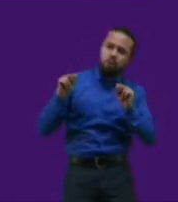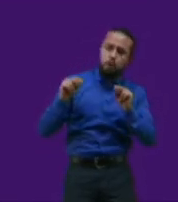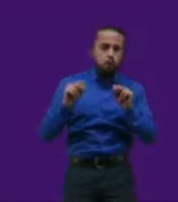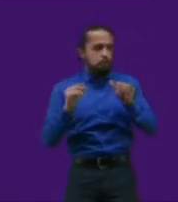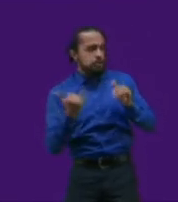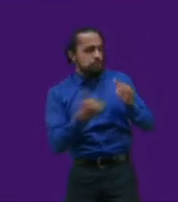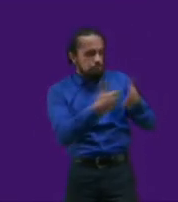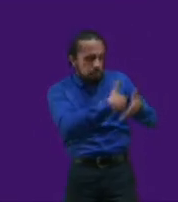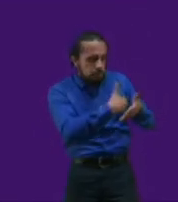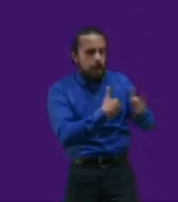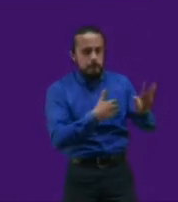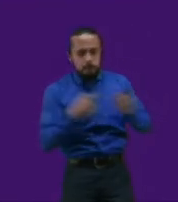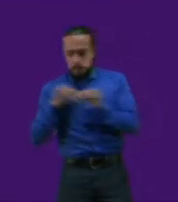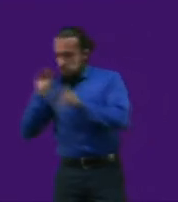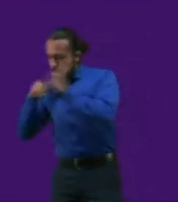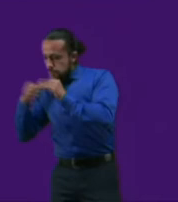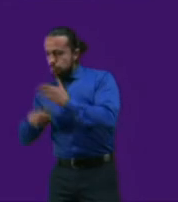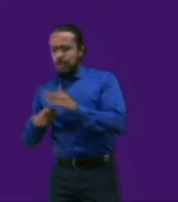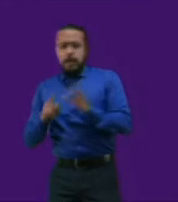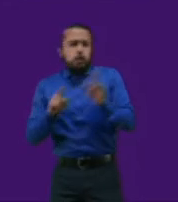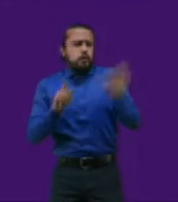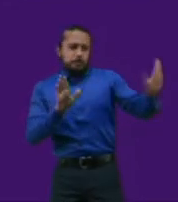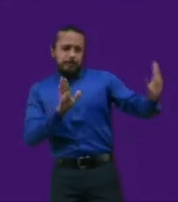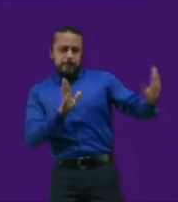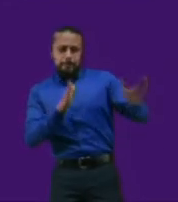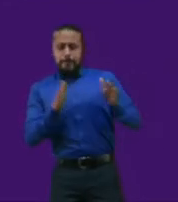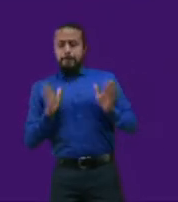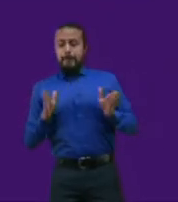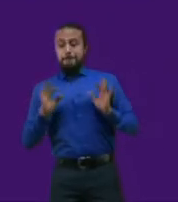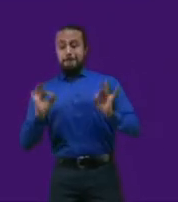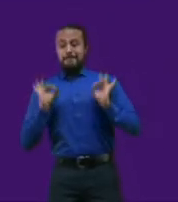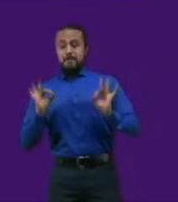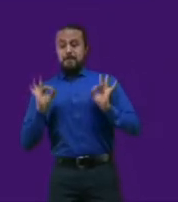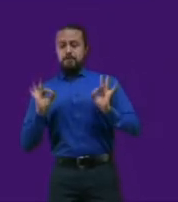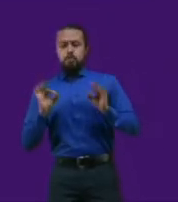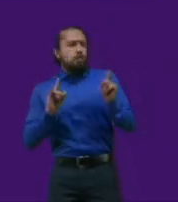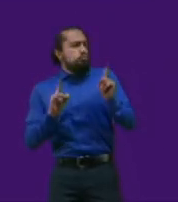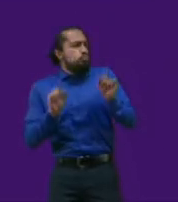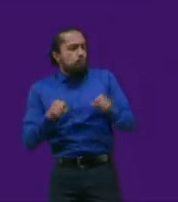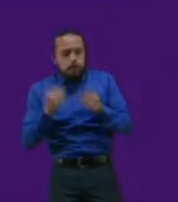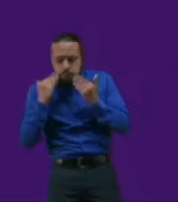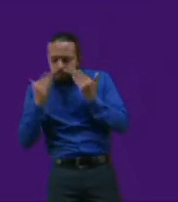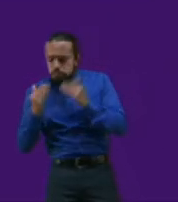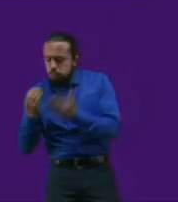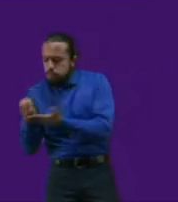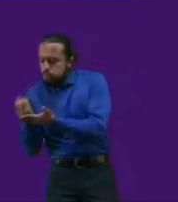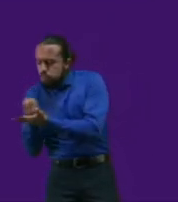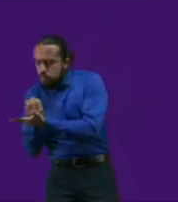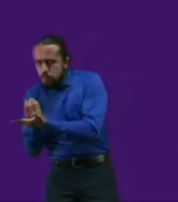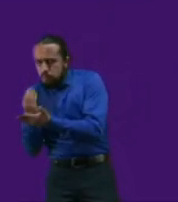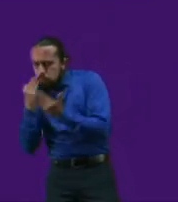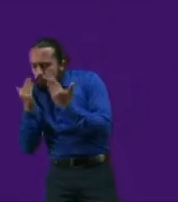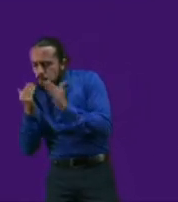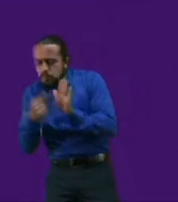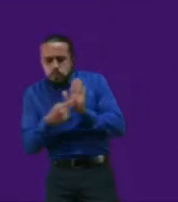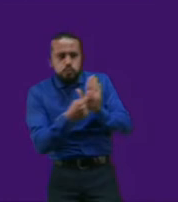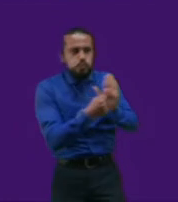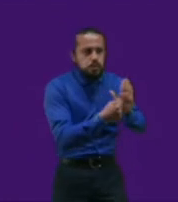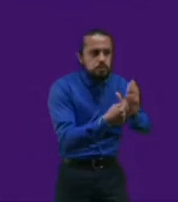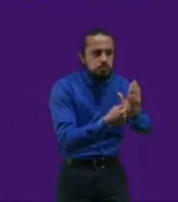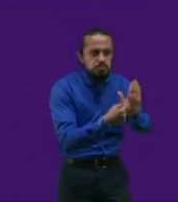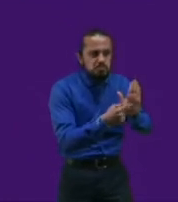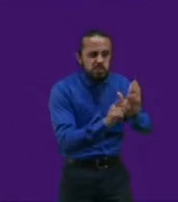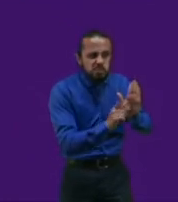a que todo esté perfecto, sino lanzarlo chiquito, lanzarlo con 3, 4 restaurantes, probarlo y te